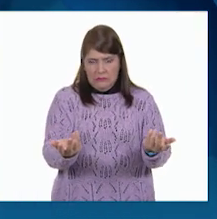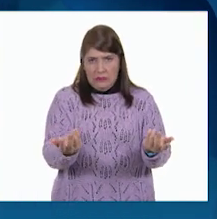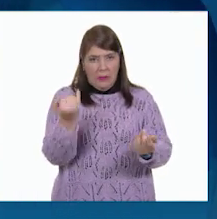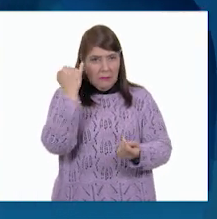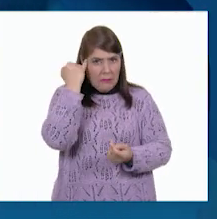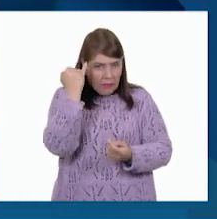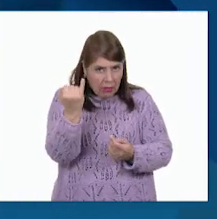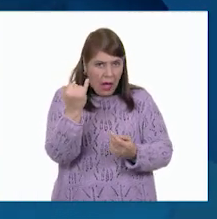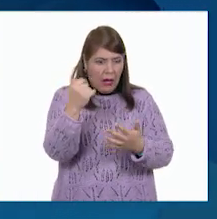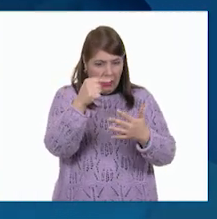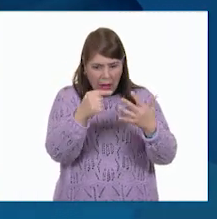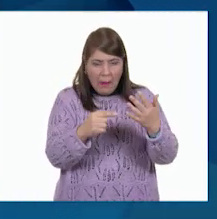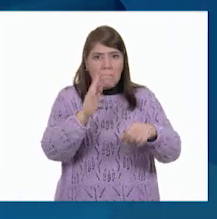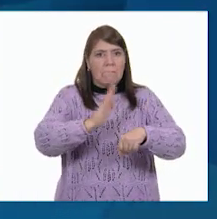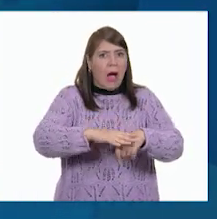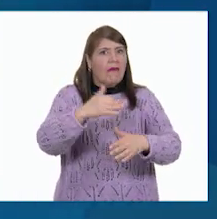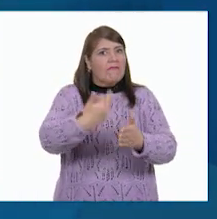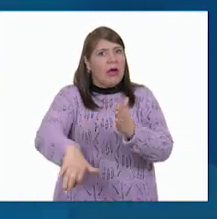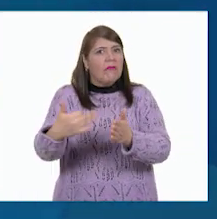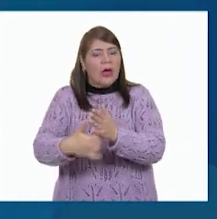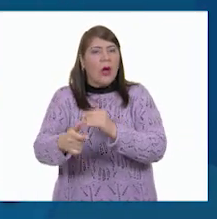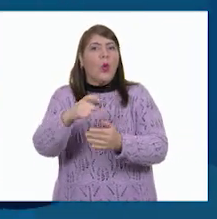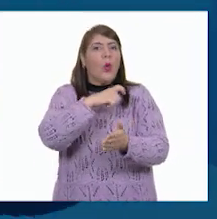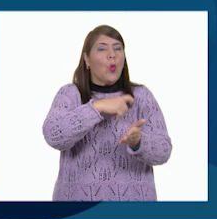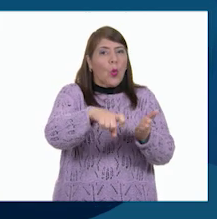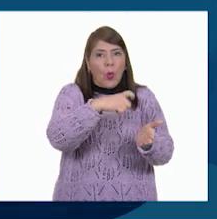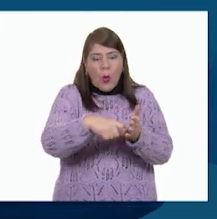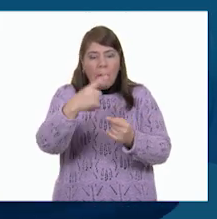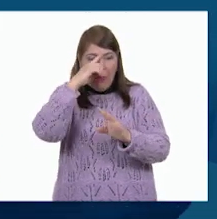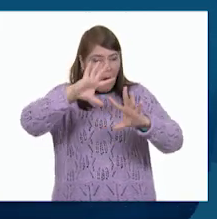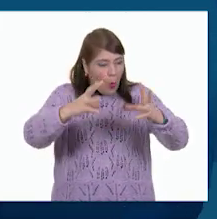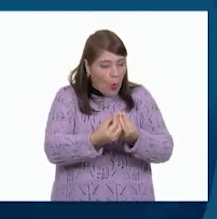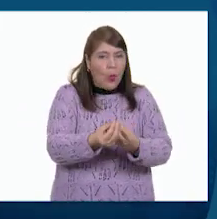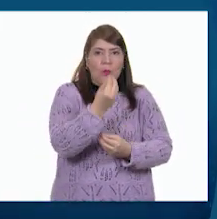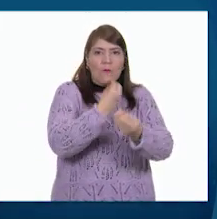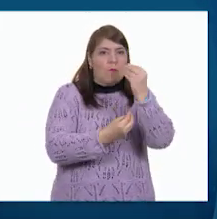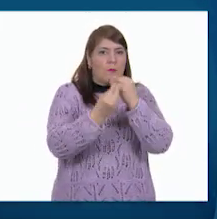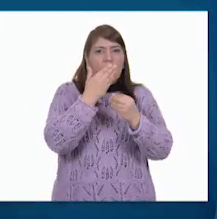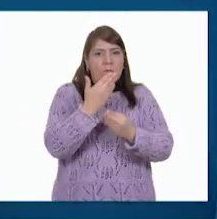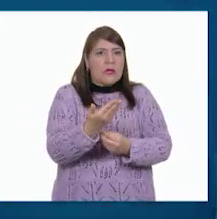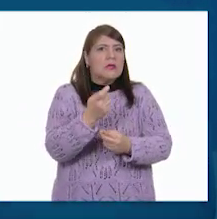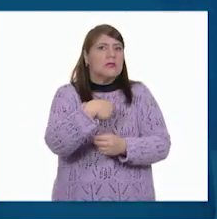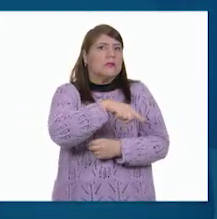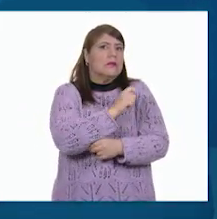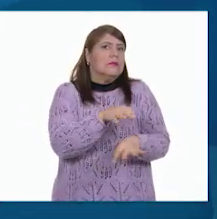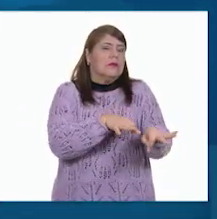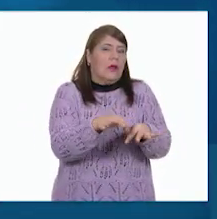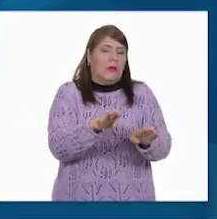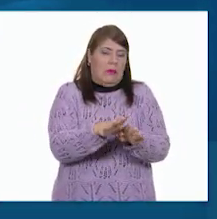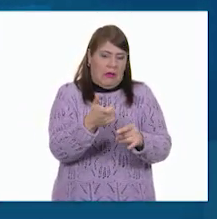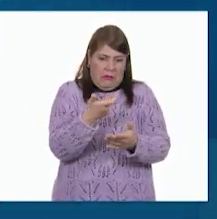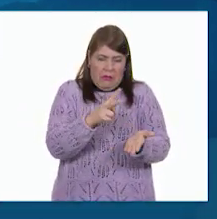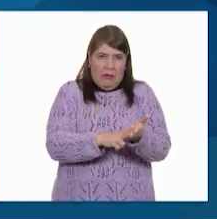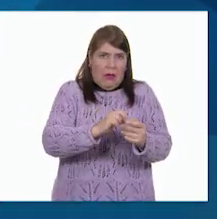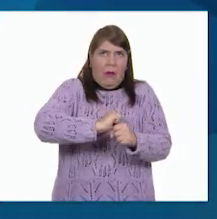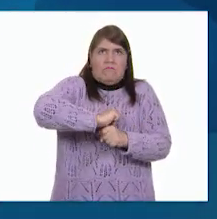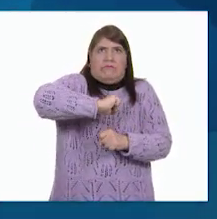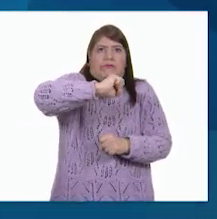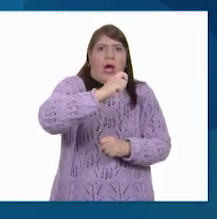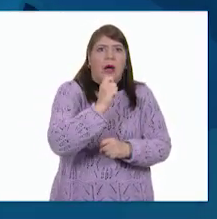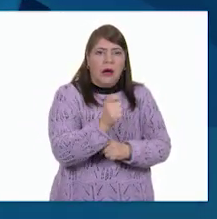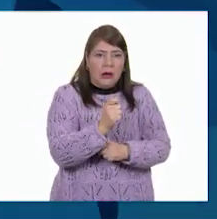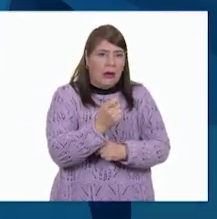contar todo lo demás que debían comprar, además, para poder completar su alimentación básica. Con esos precios era necesario que